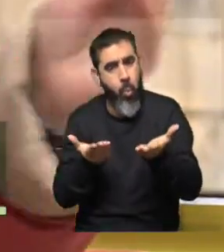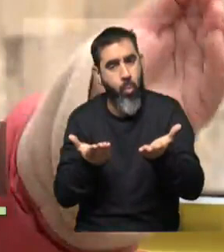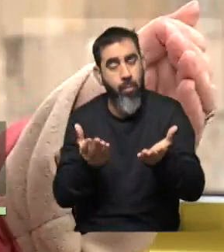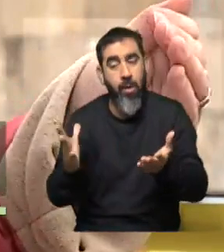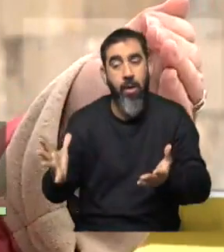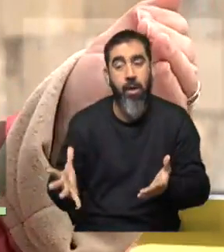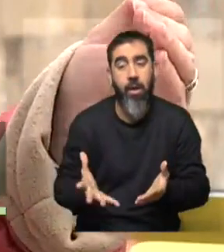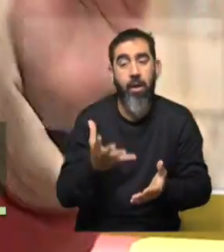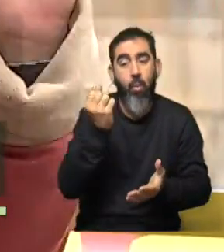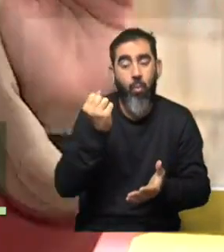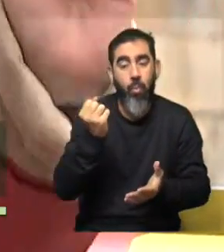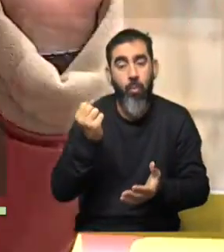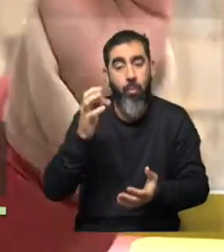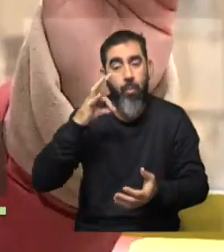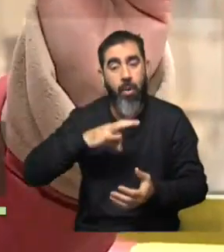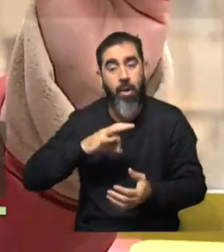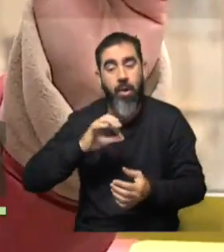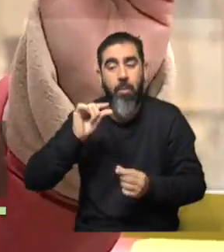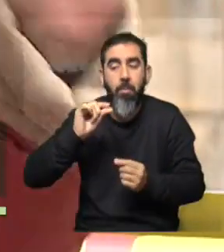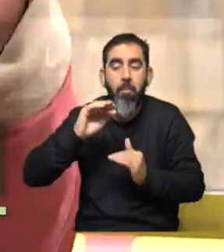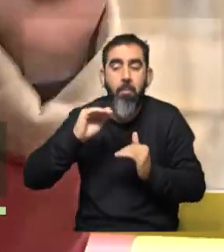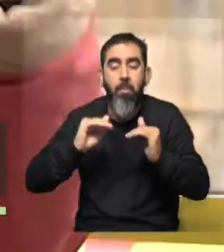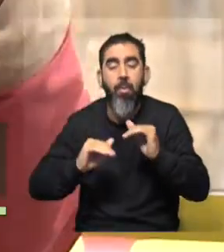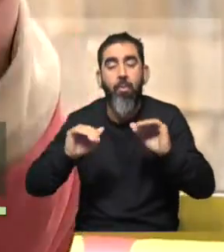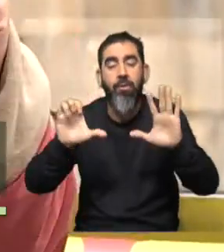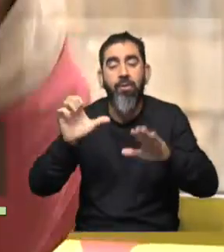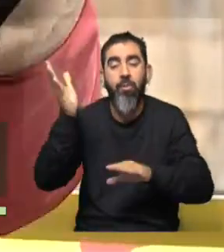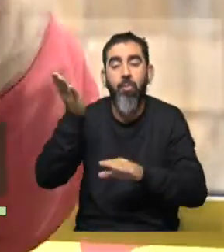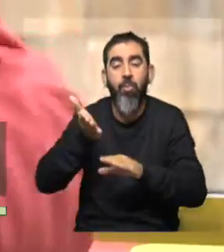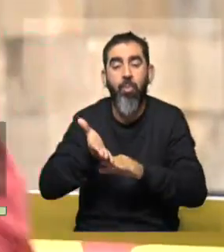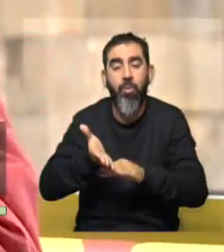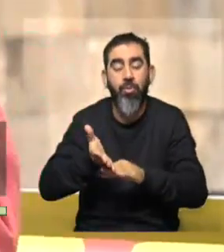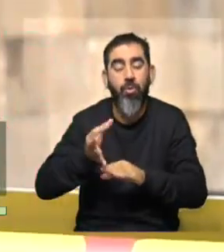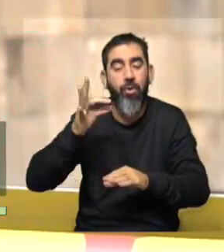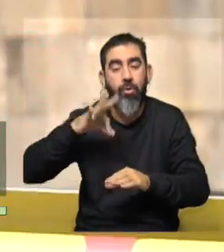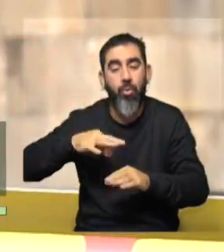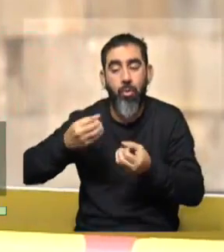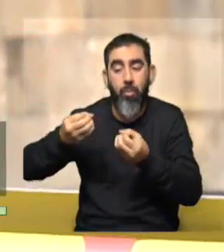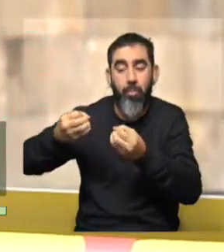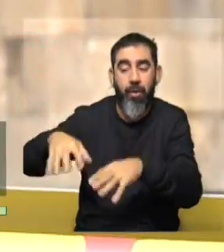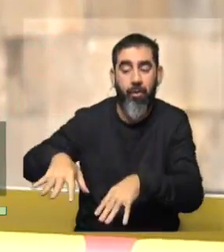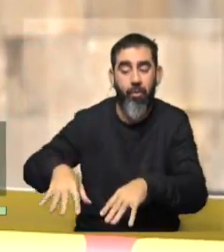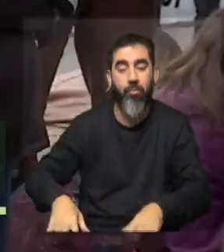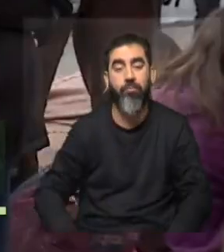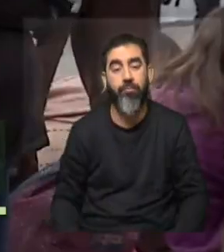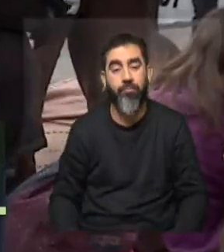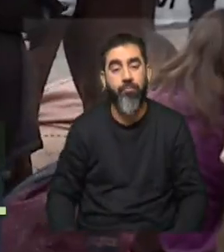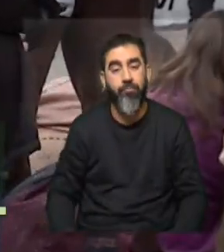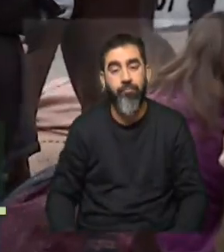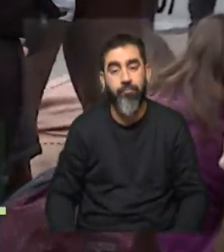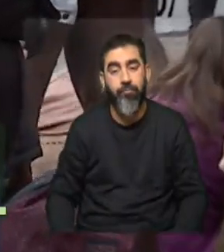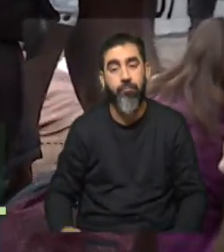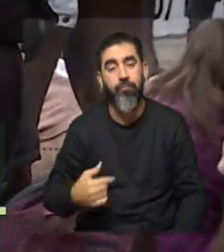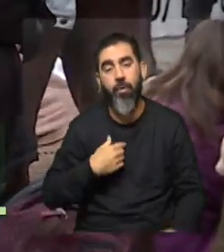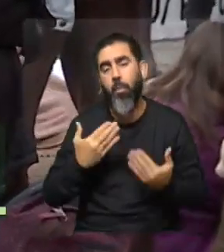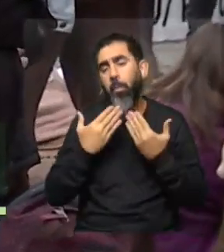recuperaremos poco más de un 6% de lo que veníamos perdiendo yo